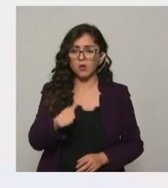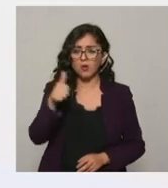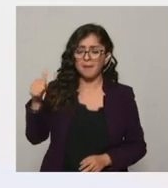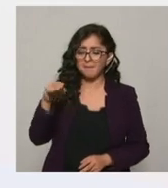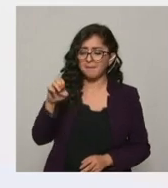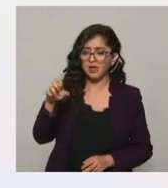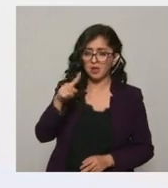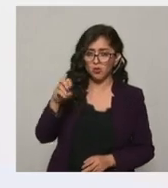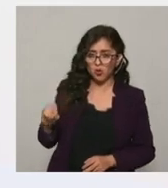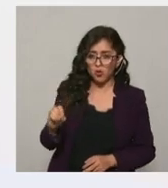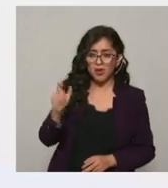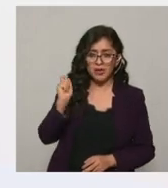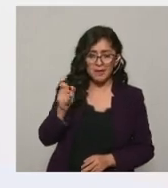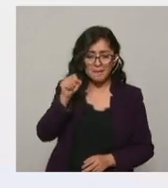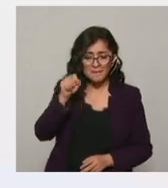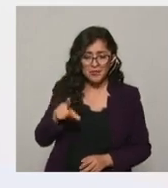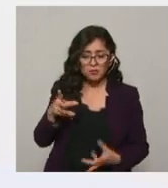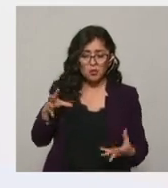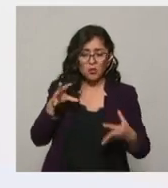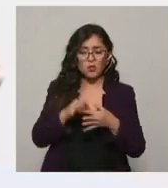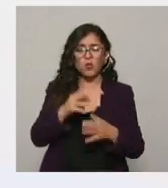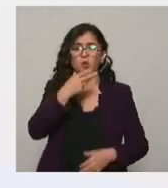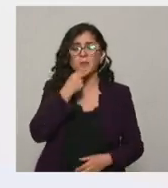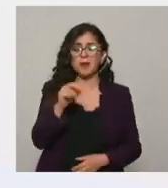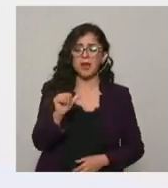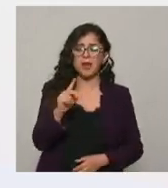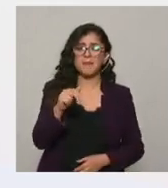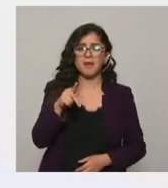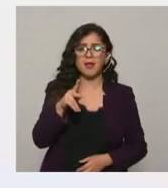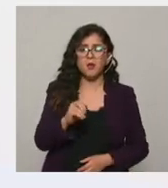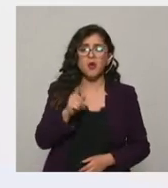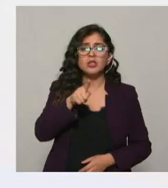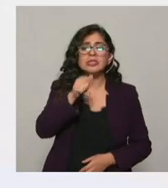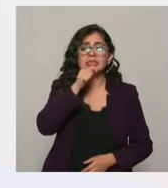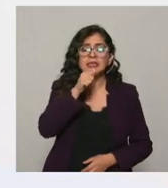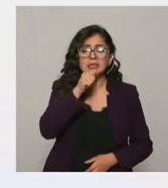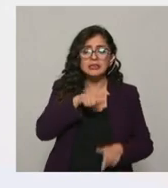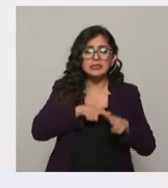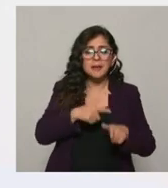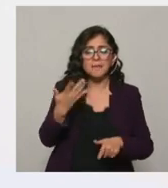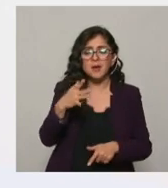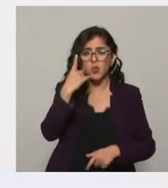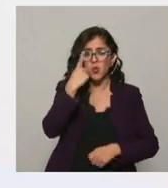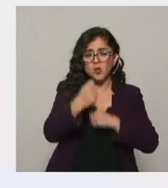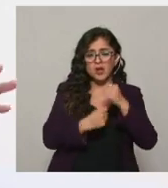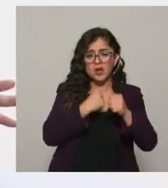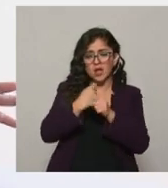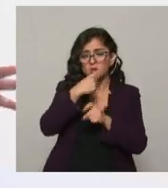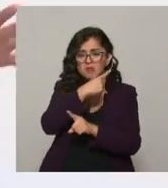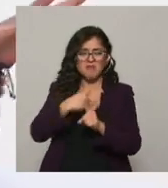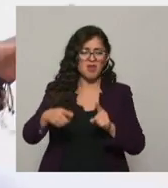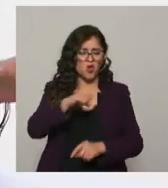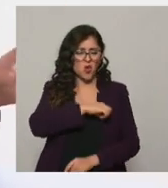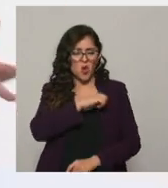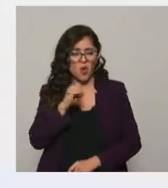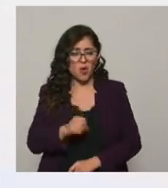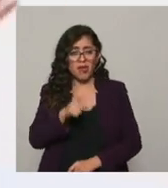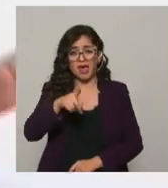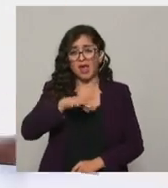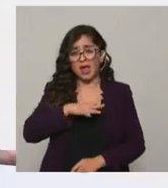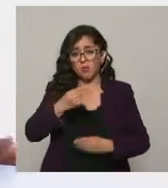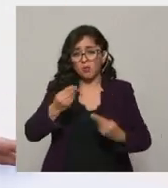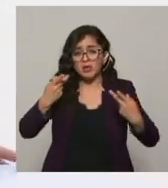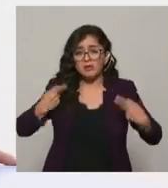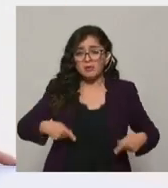Too, justo cuando se da esto de Armando, todavía sigue esta campaña, más de año y medio de campaña de odio. Entonces él tiene muchos seguidores que